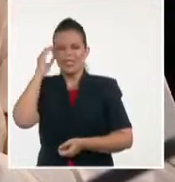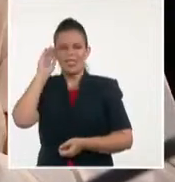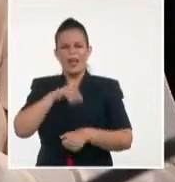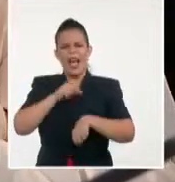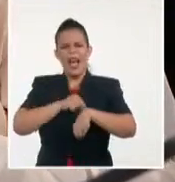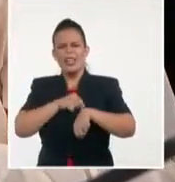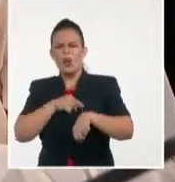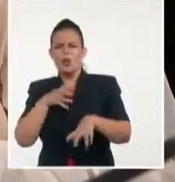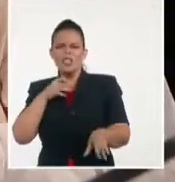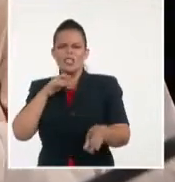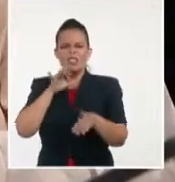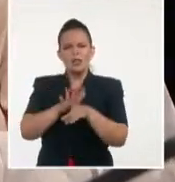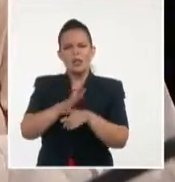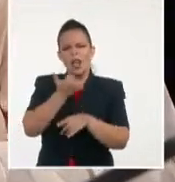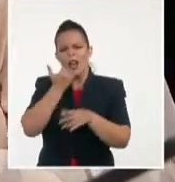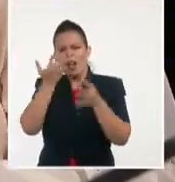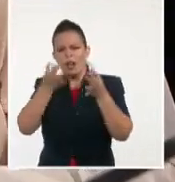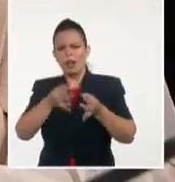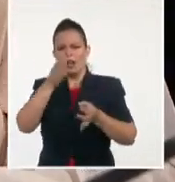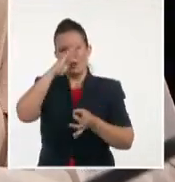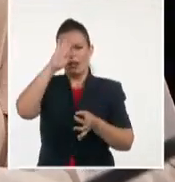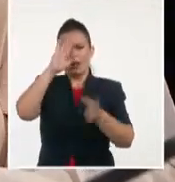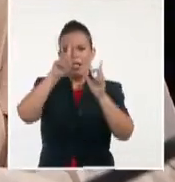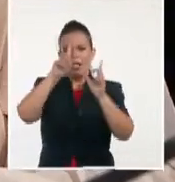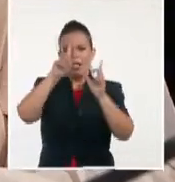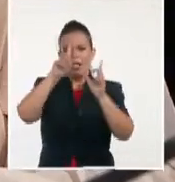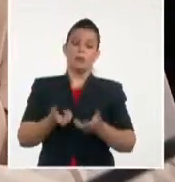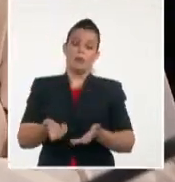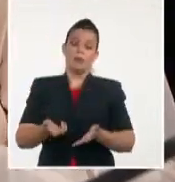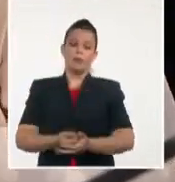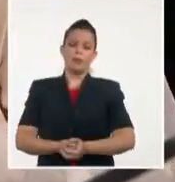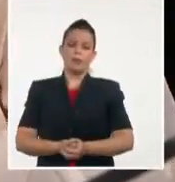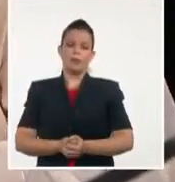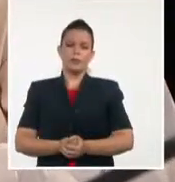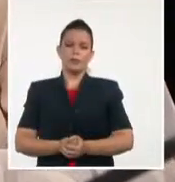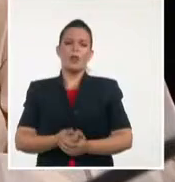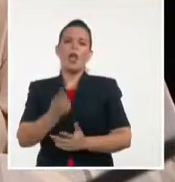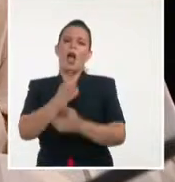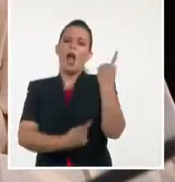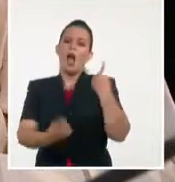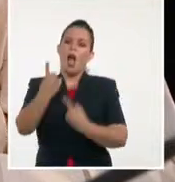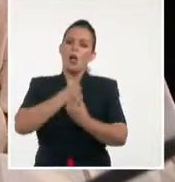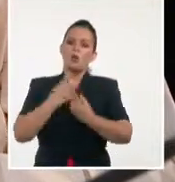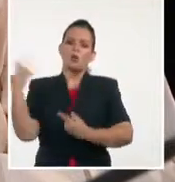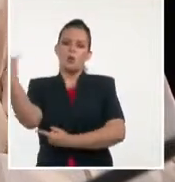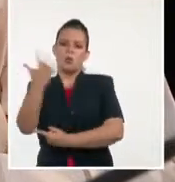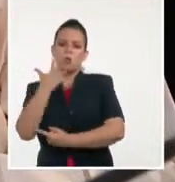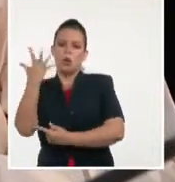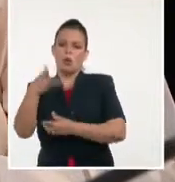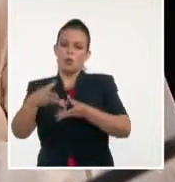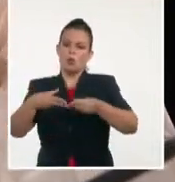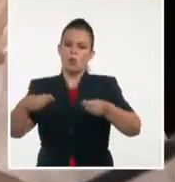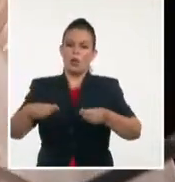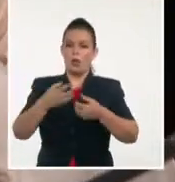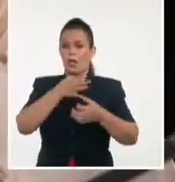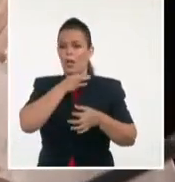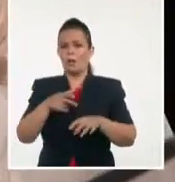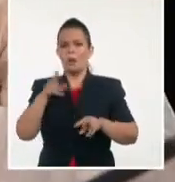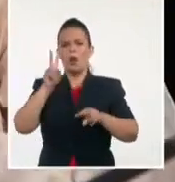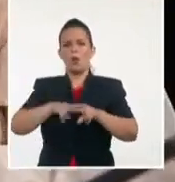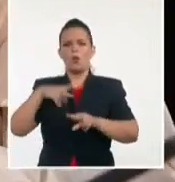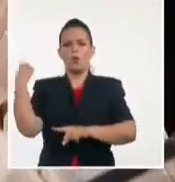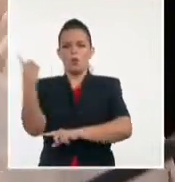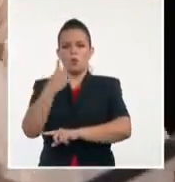incluso. No es el caso de las tormentas, que tienen organismos más, pero por ejemplo los huracanes, etcétera, al tocar tierra y al salir al